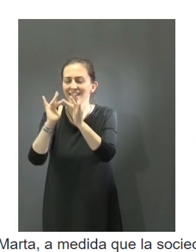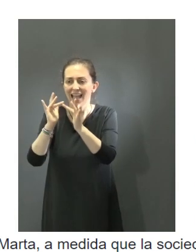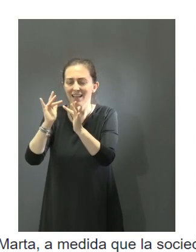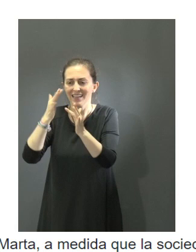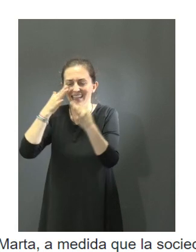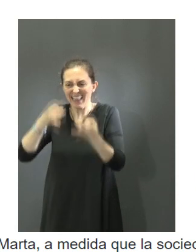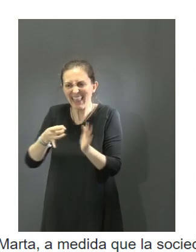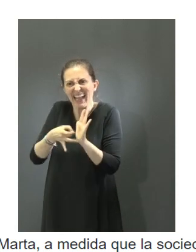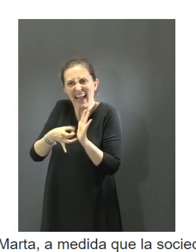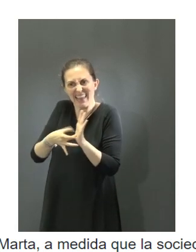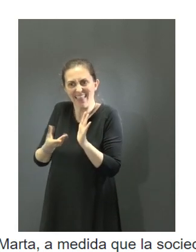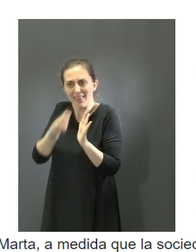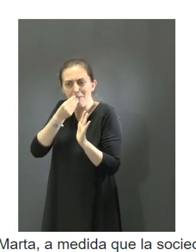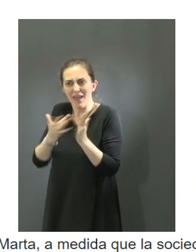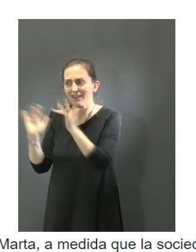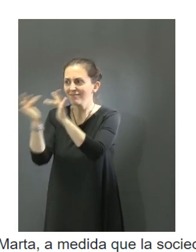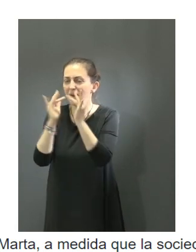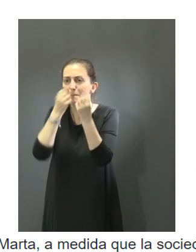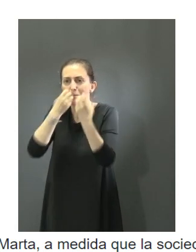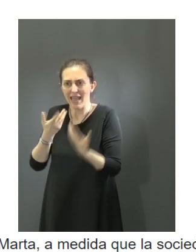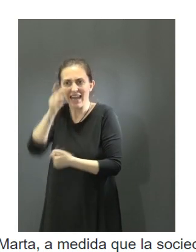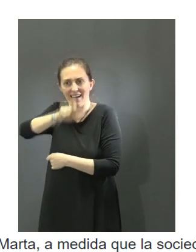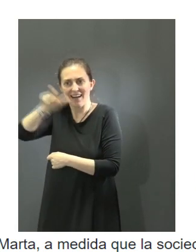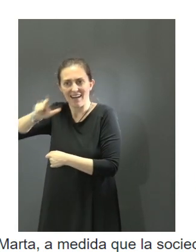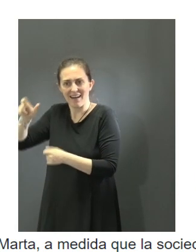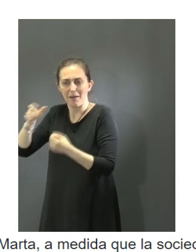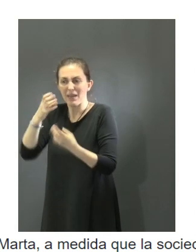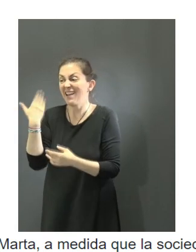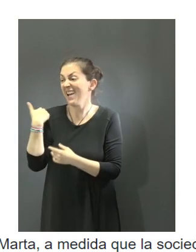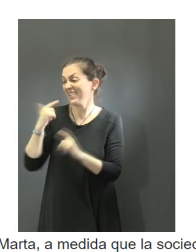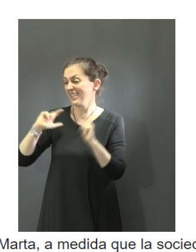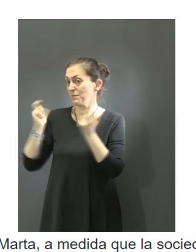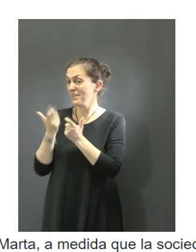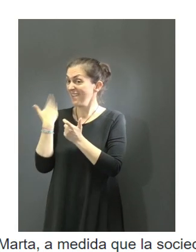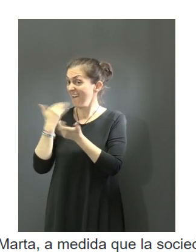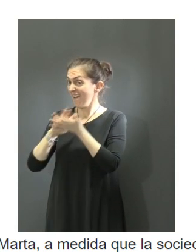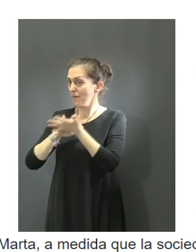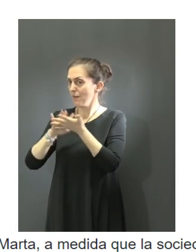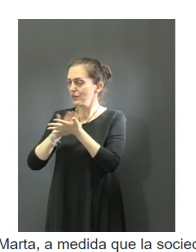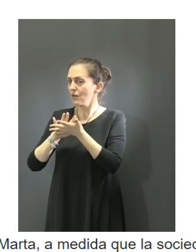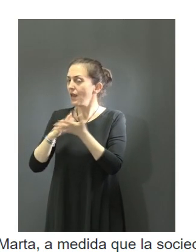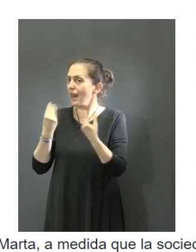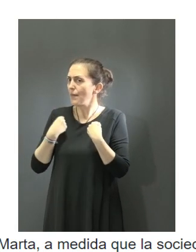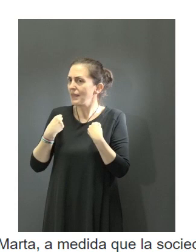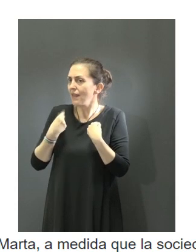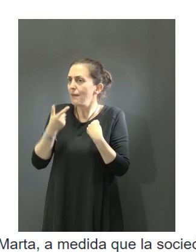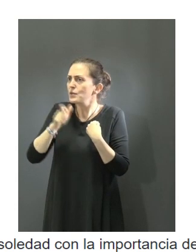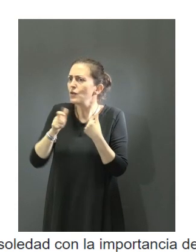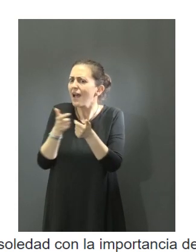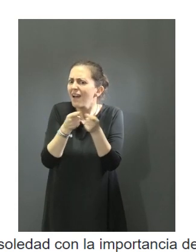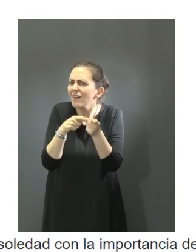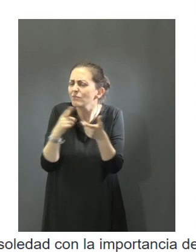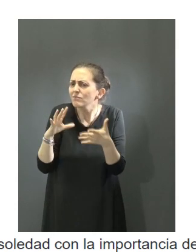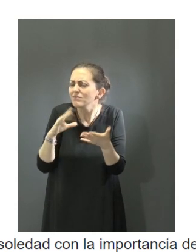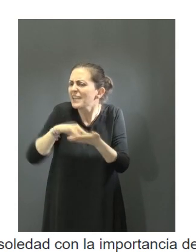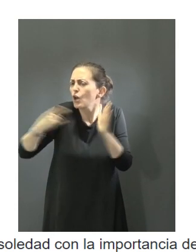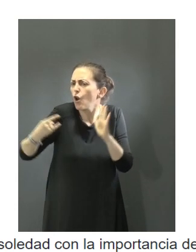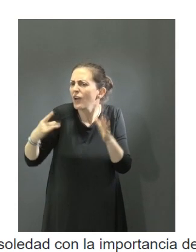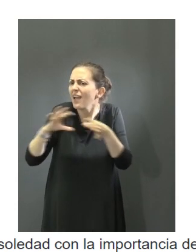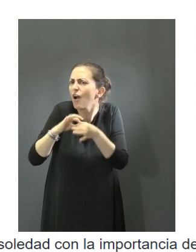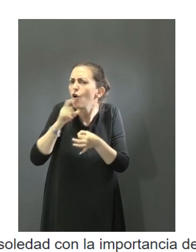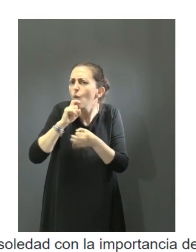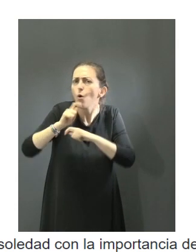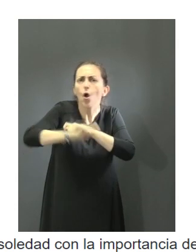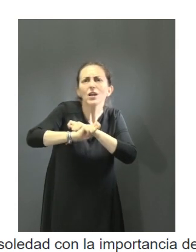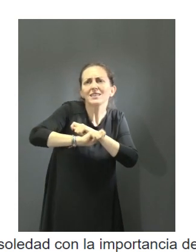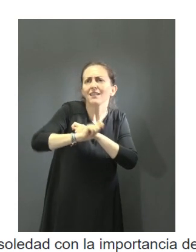las que nos hemos referido ya en la sesión anterior y también en esta, en la vida de las personas mayores? ¿Qué